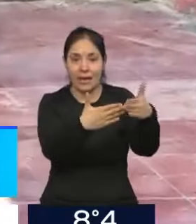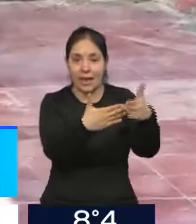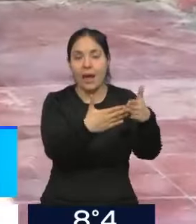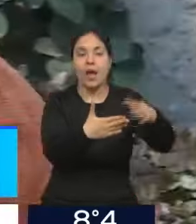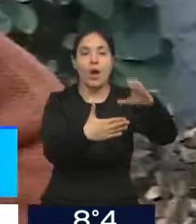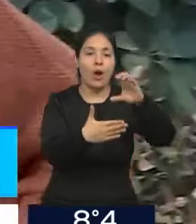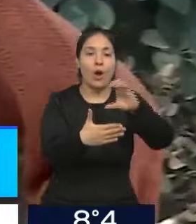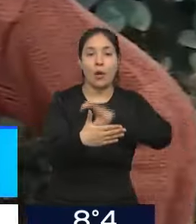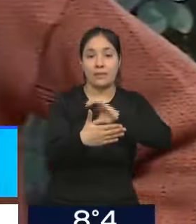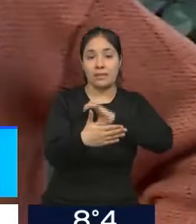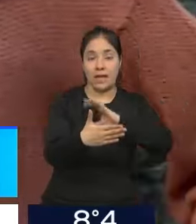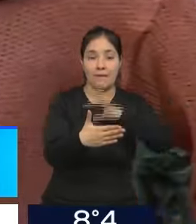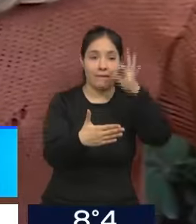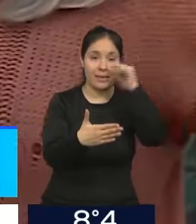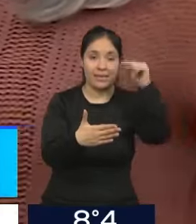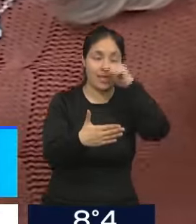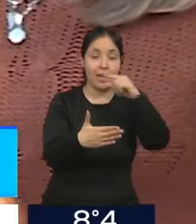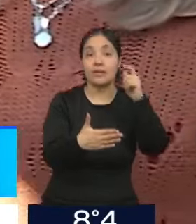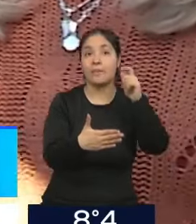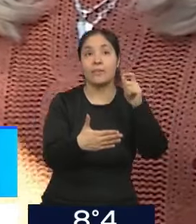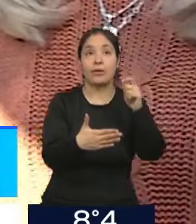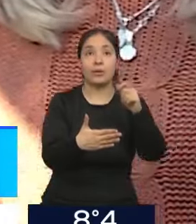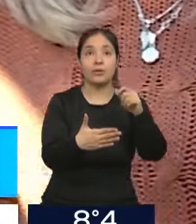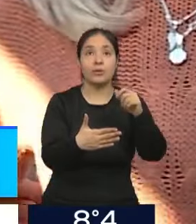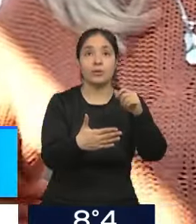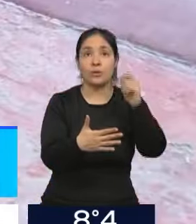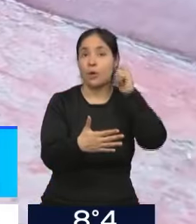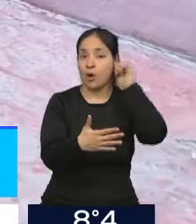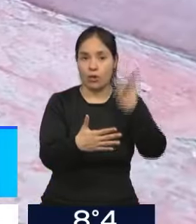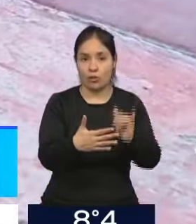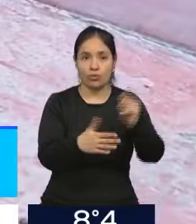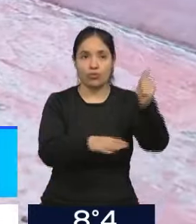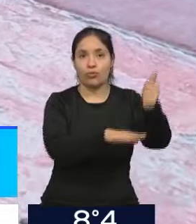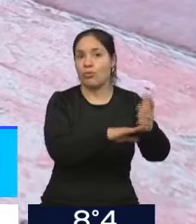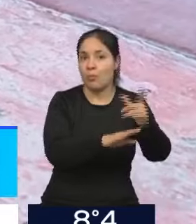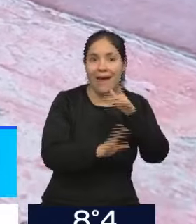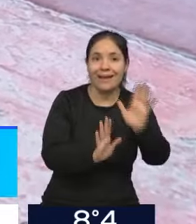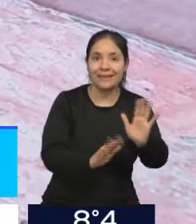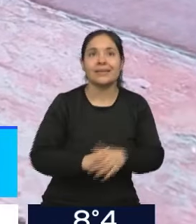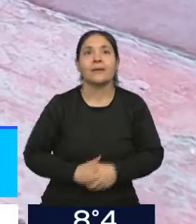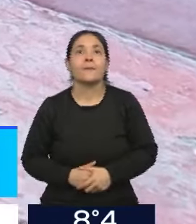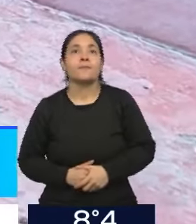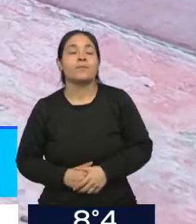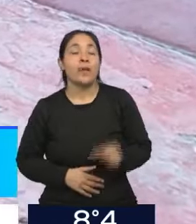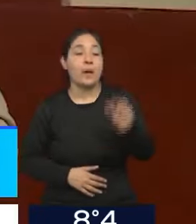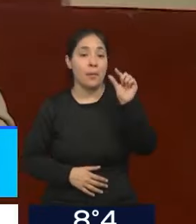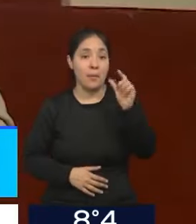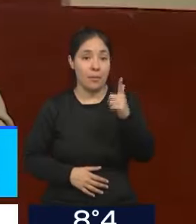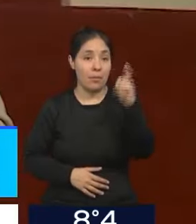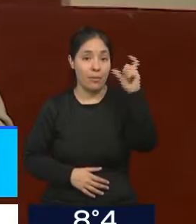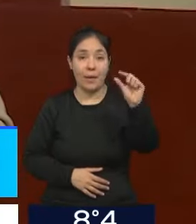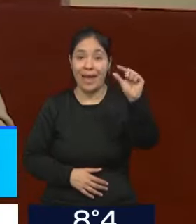27 de Godoy Cruz. ¿El momento qué información hay? ¿Qué podemos decir? Nada, que es una bala 9 milímetros.